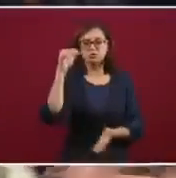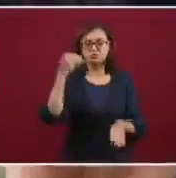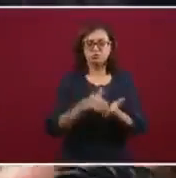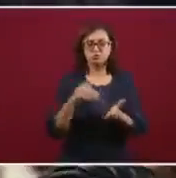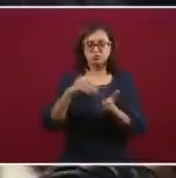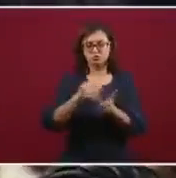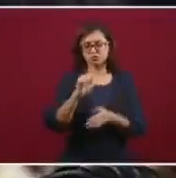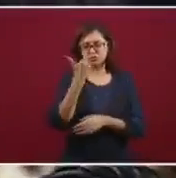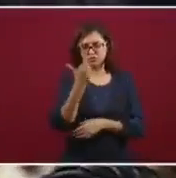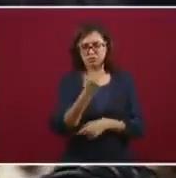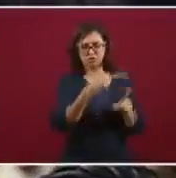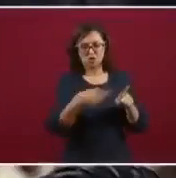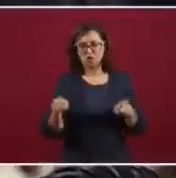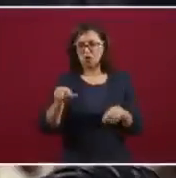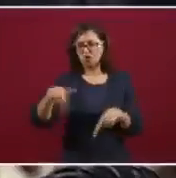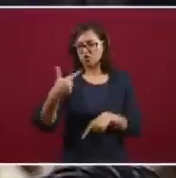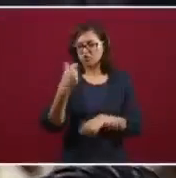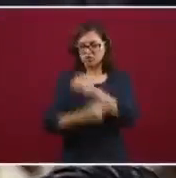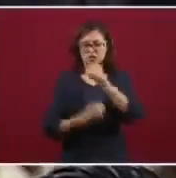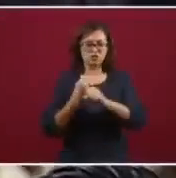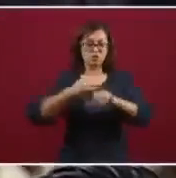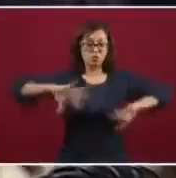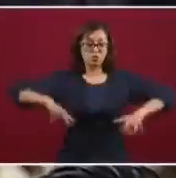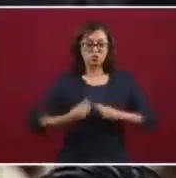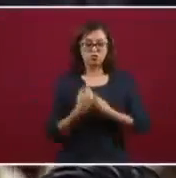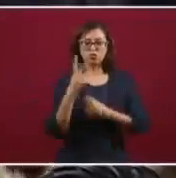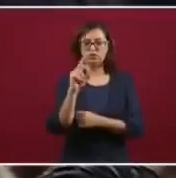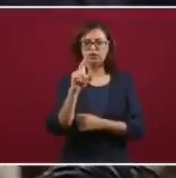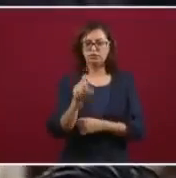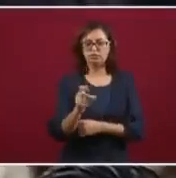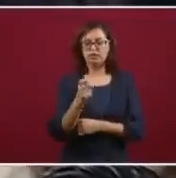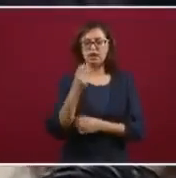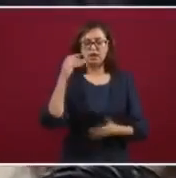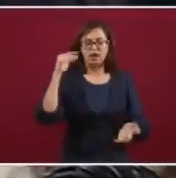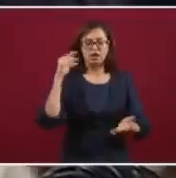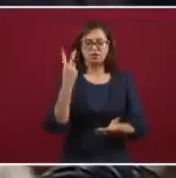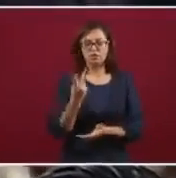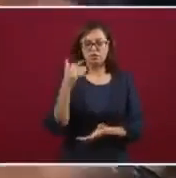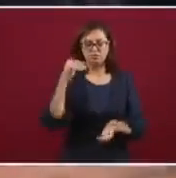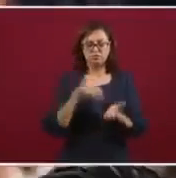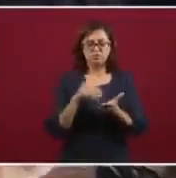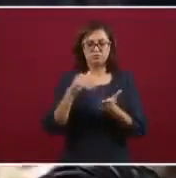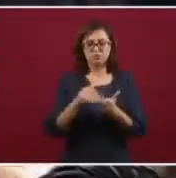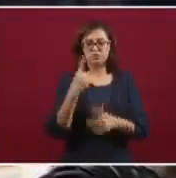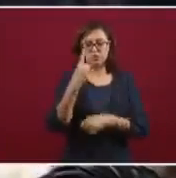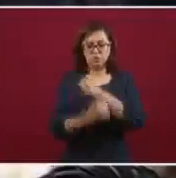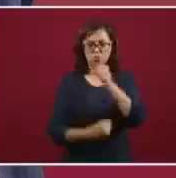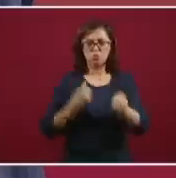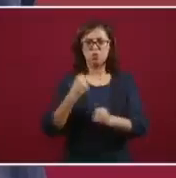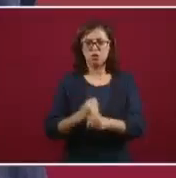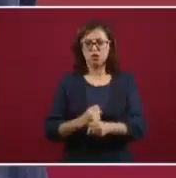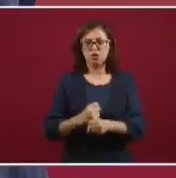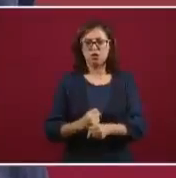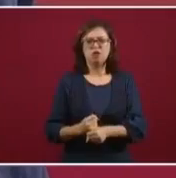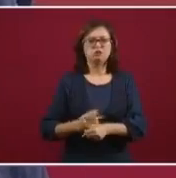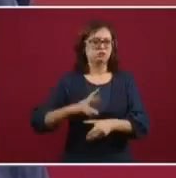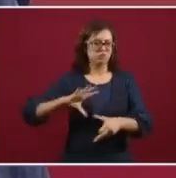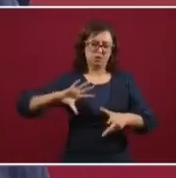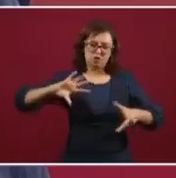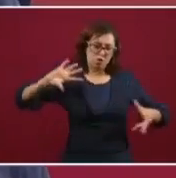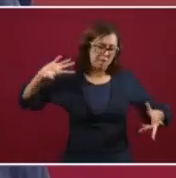años, esto más o menos nos da 33 mil millones de pesos mensuales, se acumulan más o menos 100